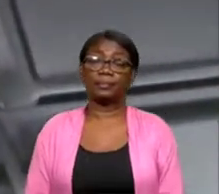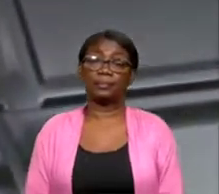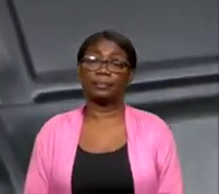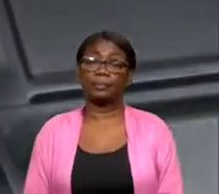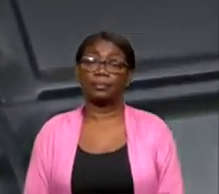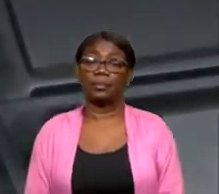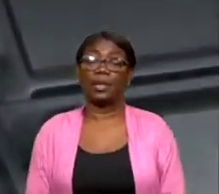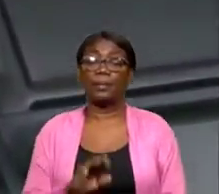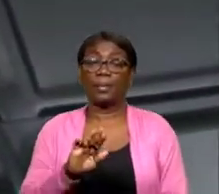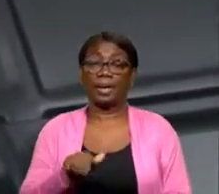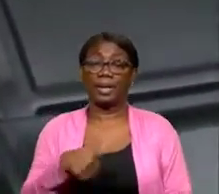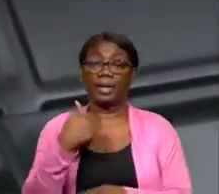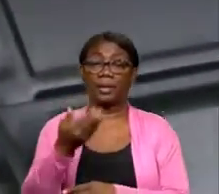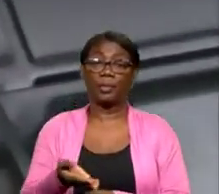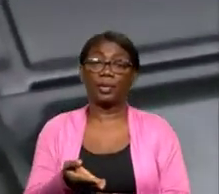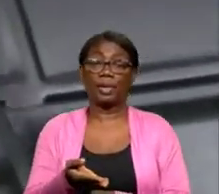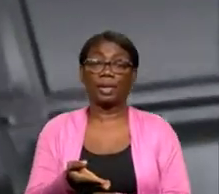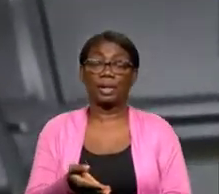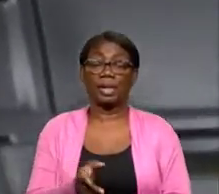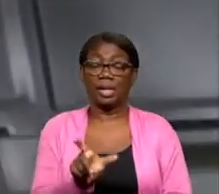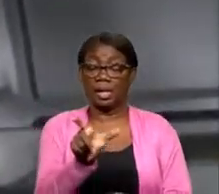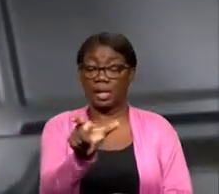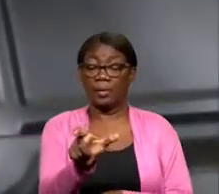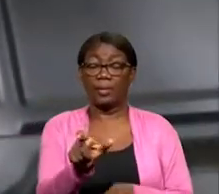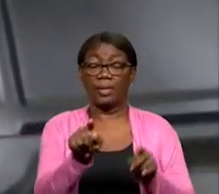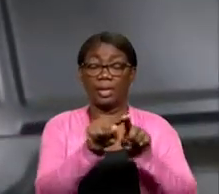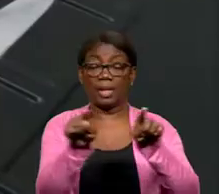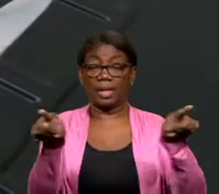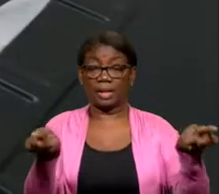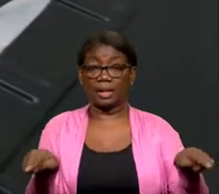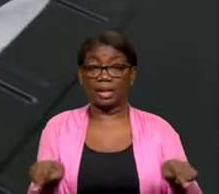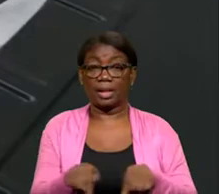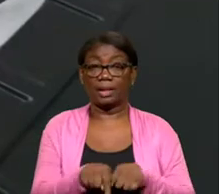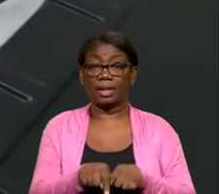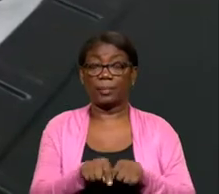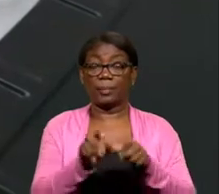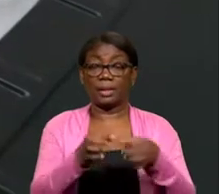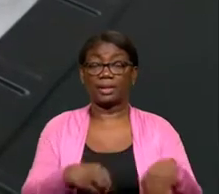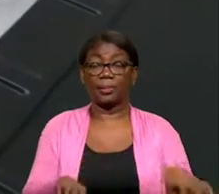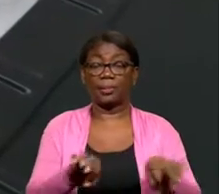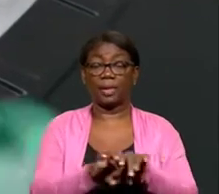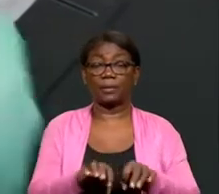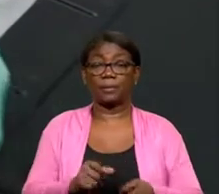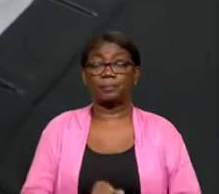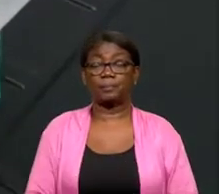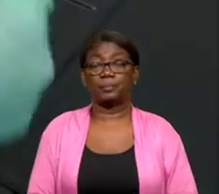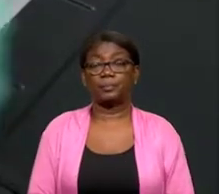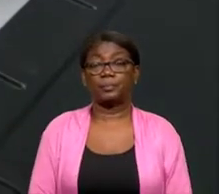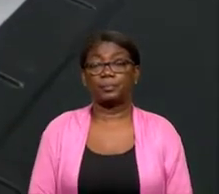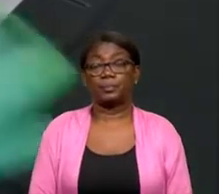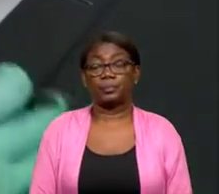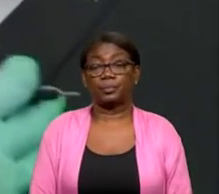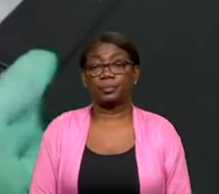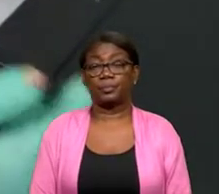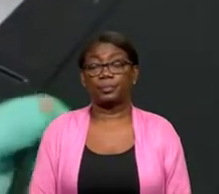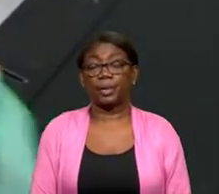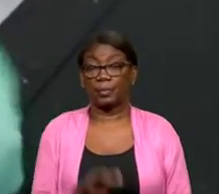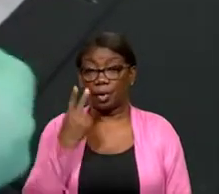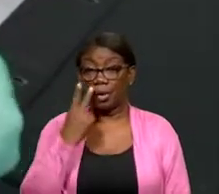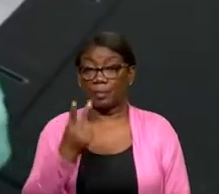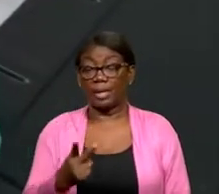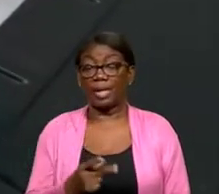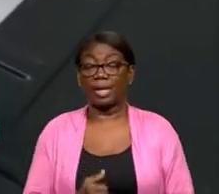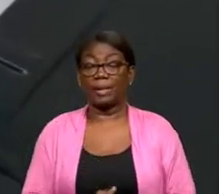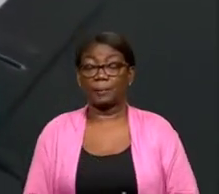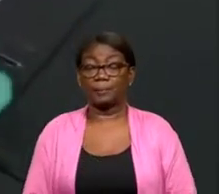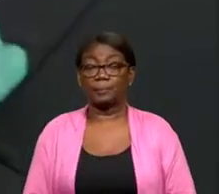para entonces descubrir lo que es la tarjeta principal. Bien, vamos a, ahora que lo tenemos destapado, vamos a anclarnos